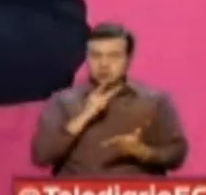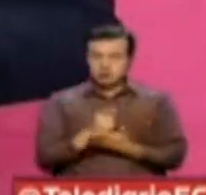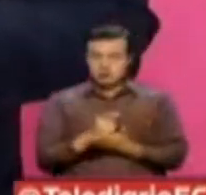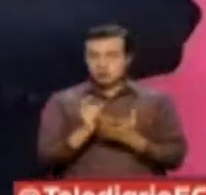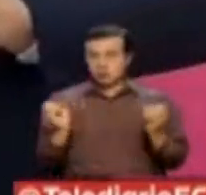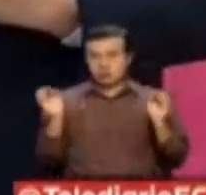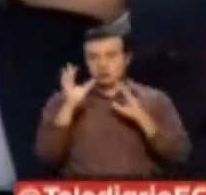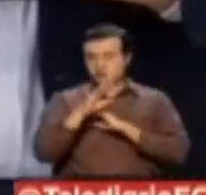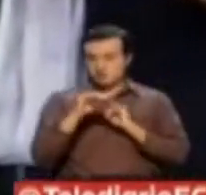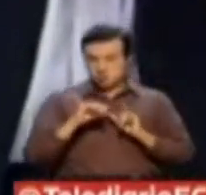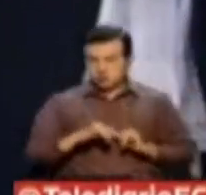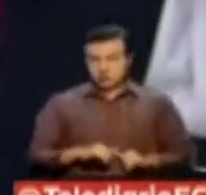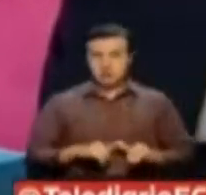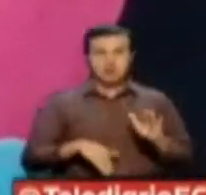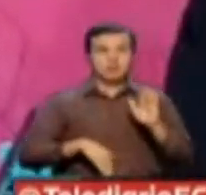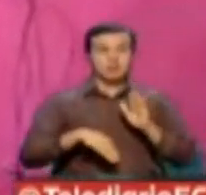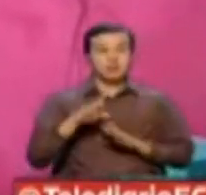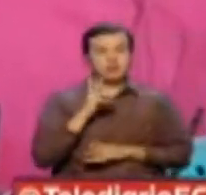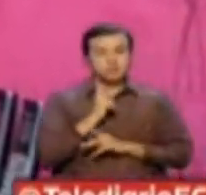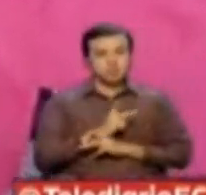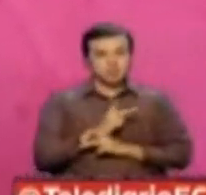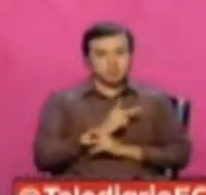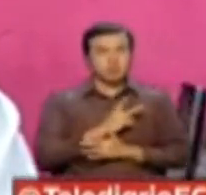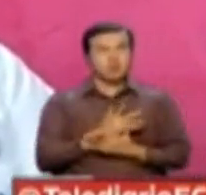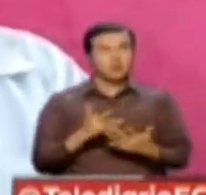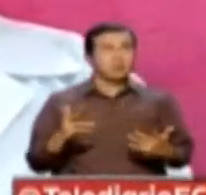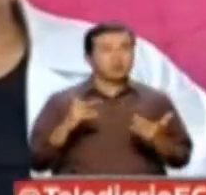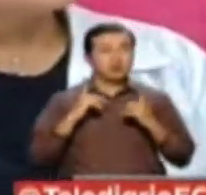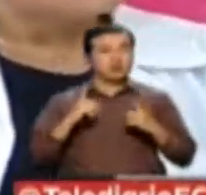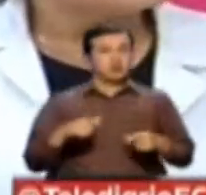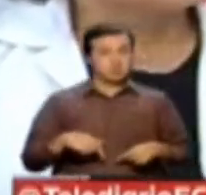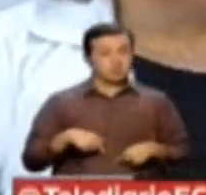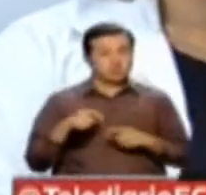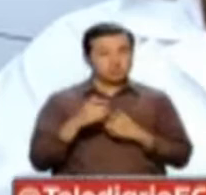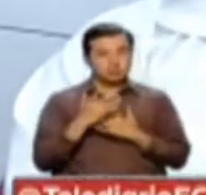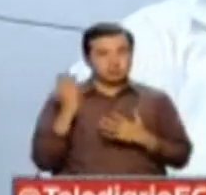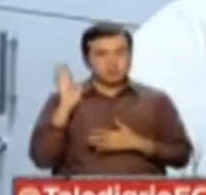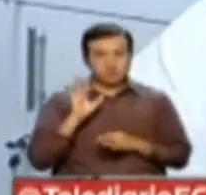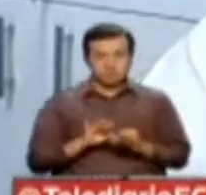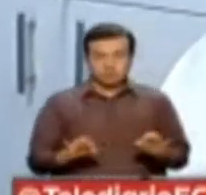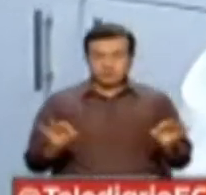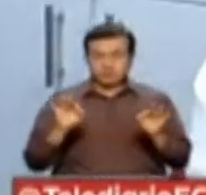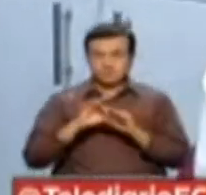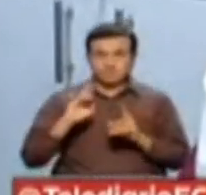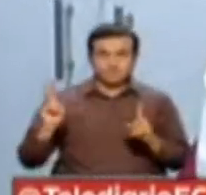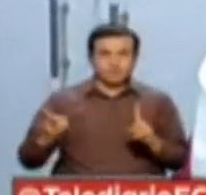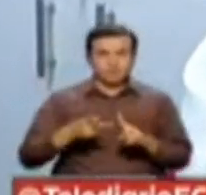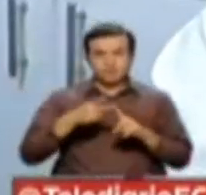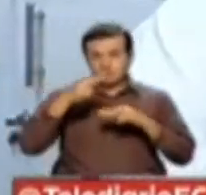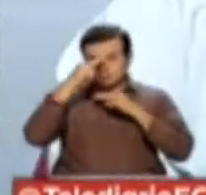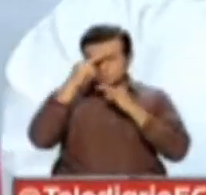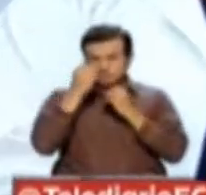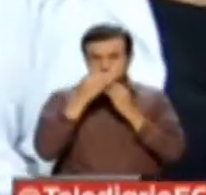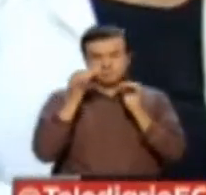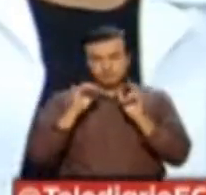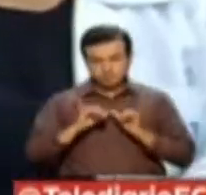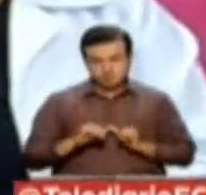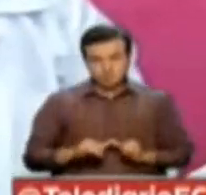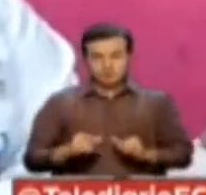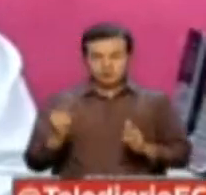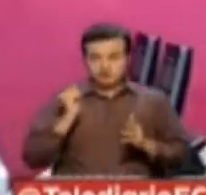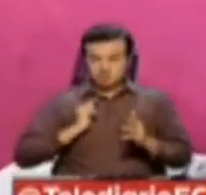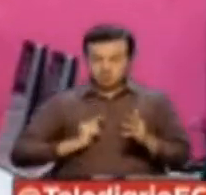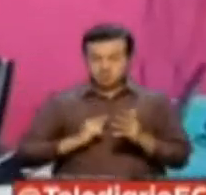de forma gratuita y sobre todo precautelando la salud auditiva que es lo más importante en una segunda salida vamos a presentar un poco más en